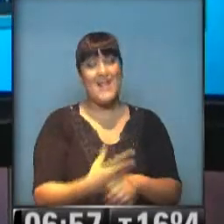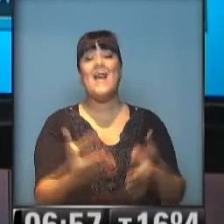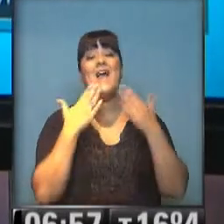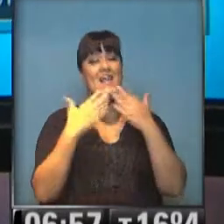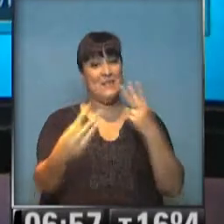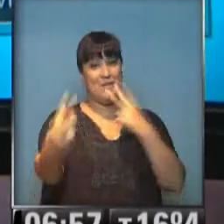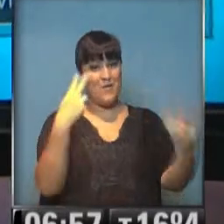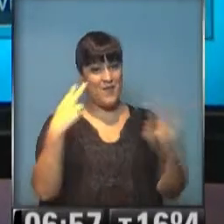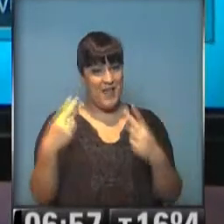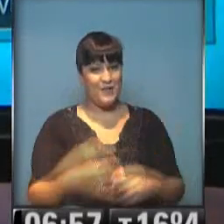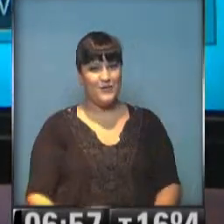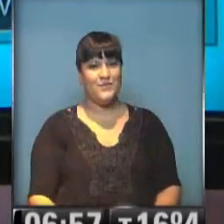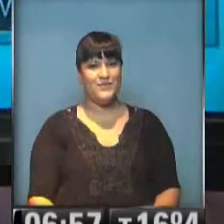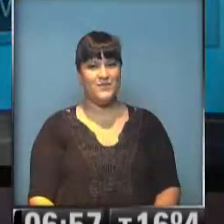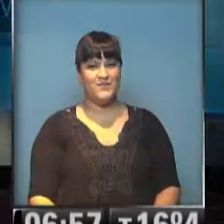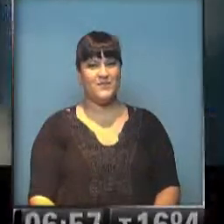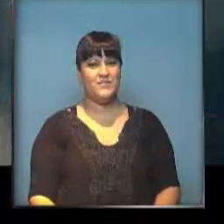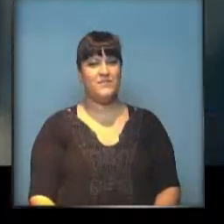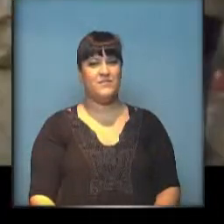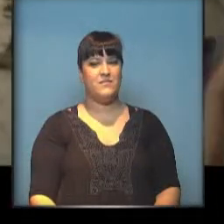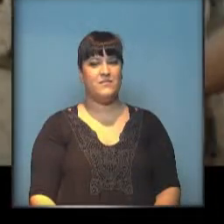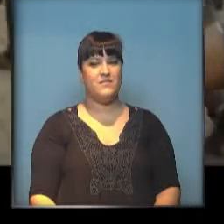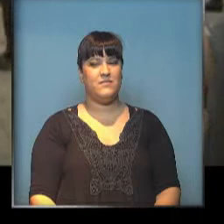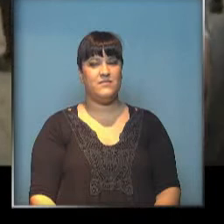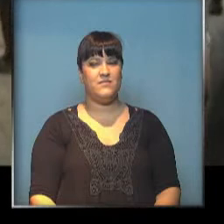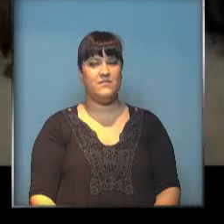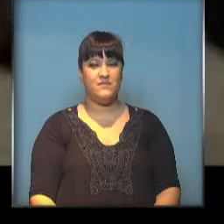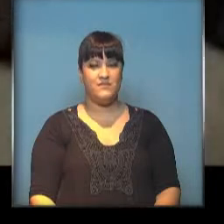fidelidad. Que todos lo pasemos mejor.